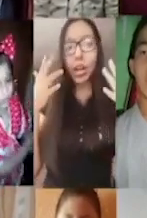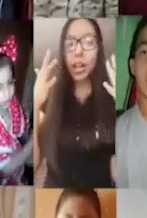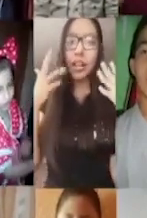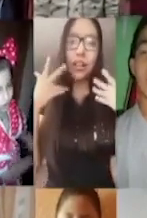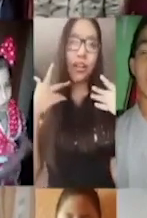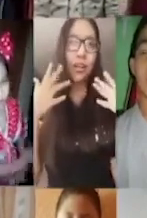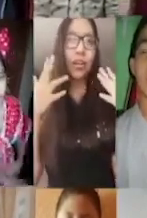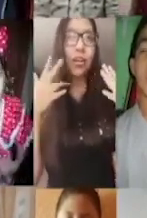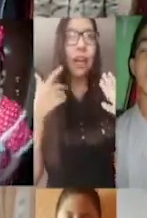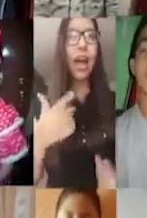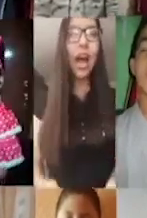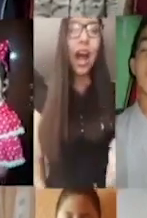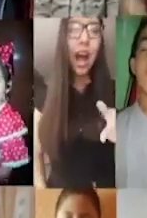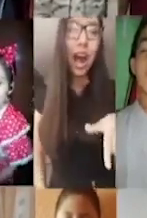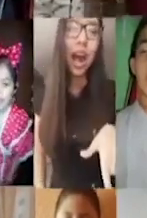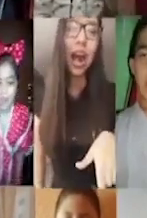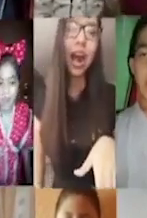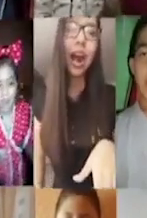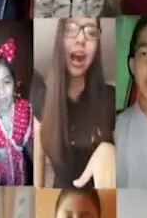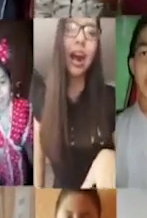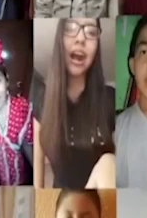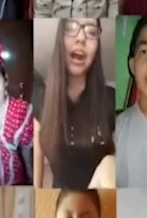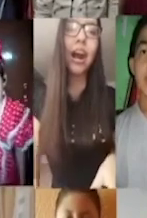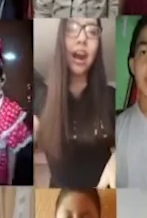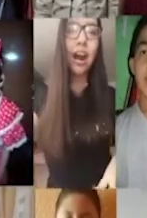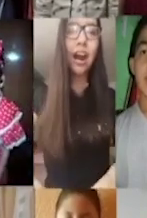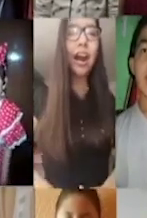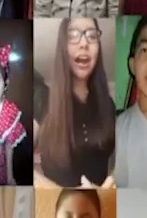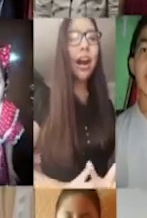pálido color.